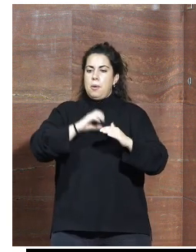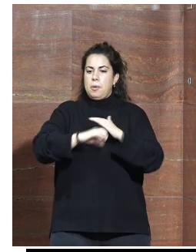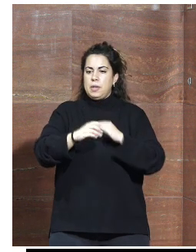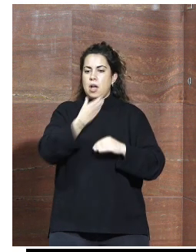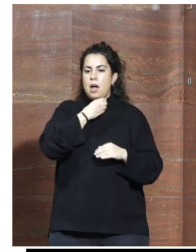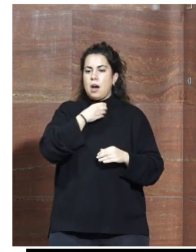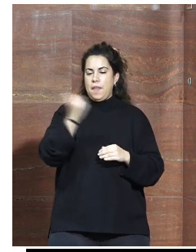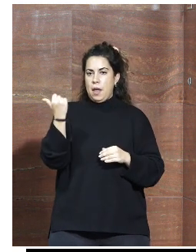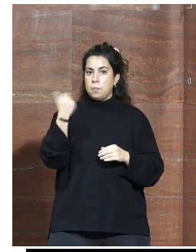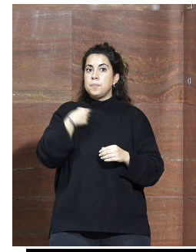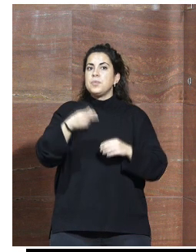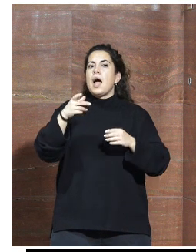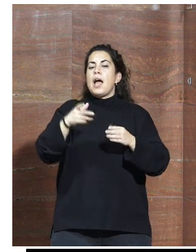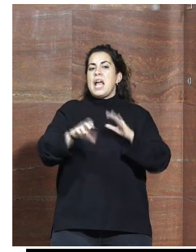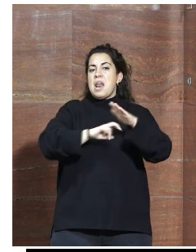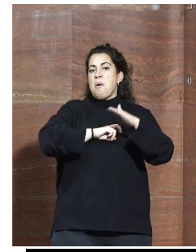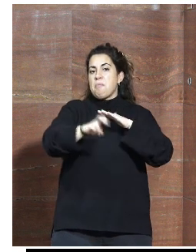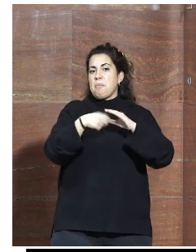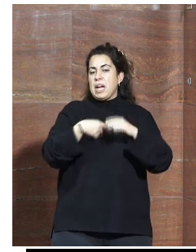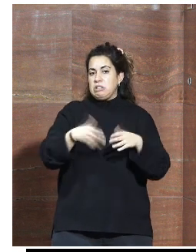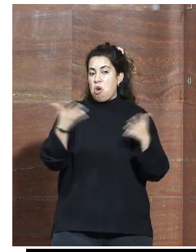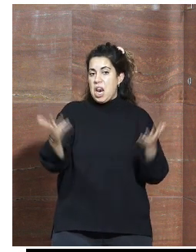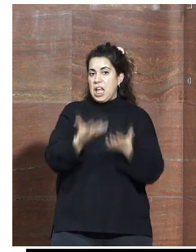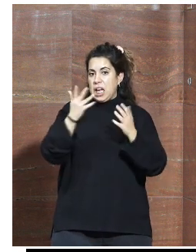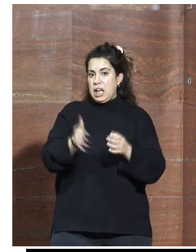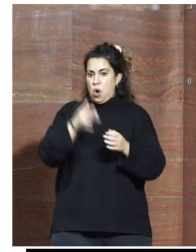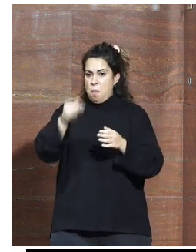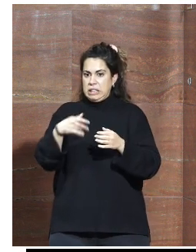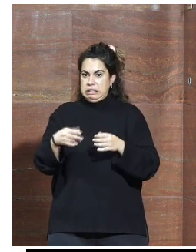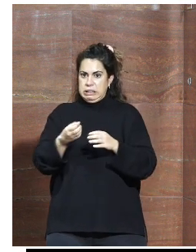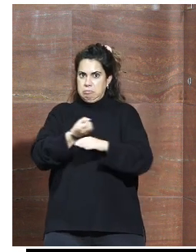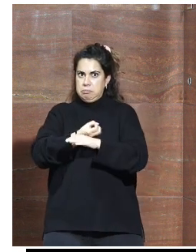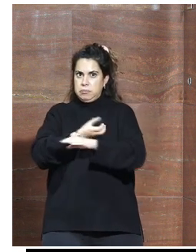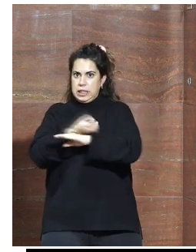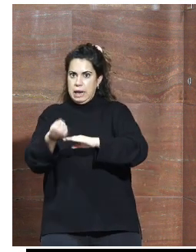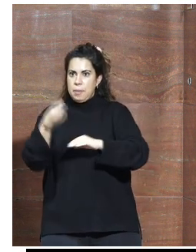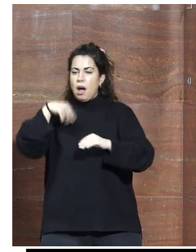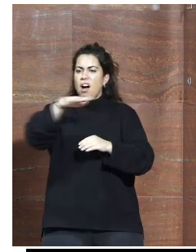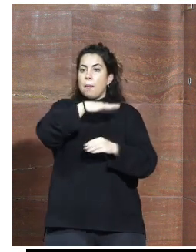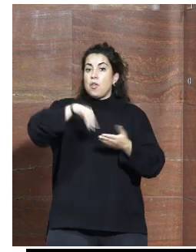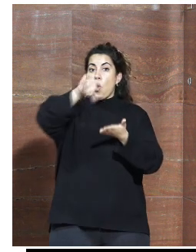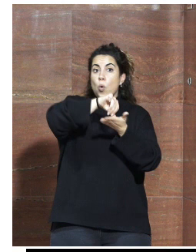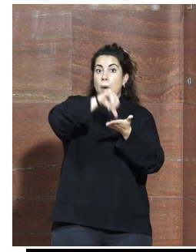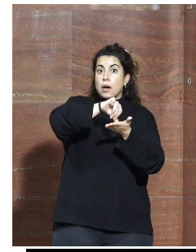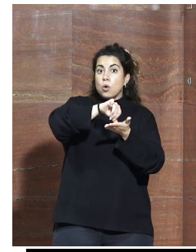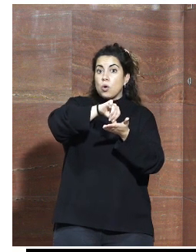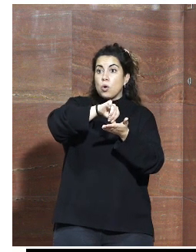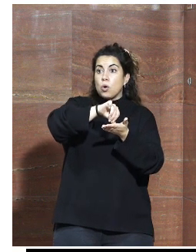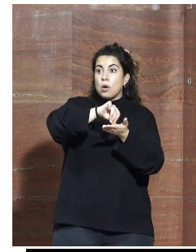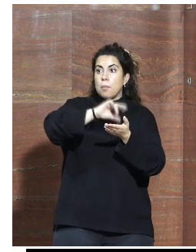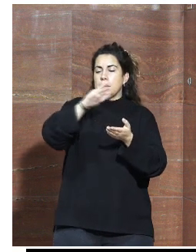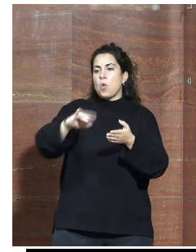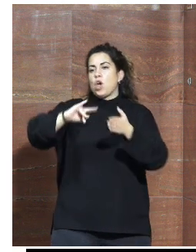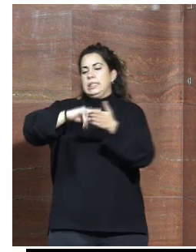El metro ligero y tranvía, que tiene sus connotaciones distintas, también actúa mucho más dentro del espacio urbano que dentro del